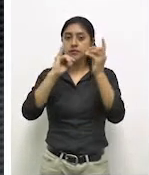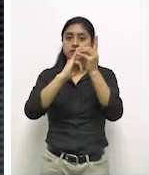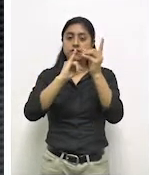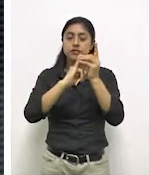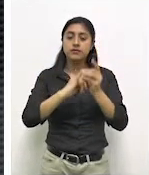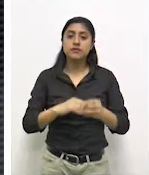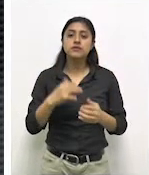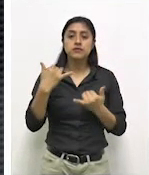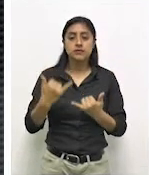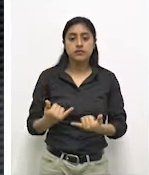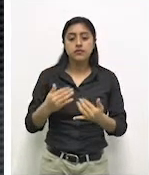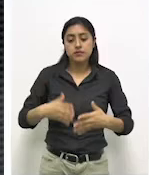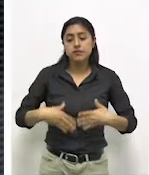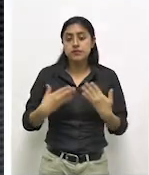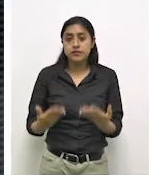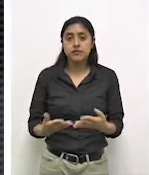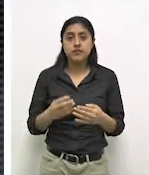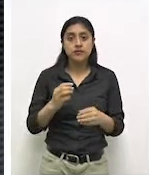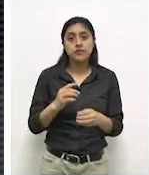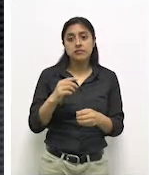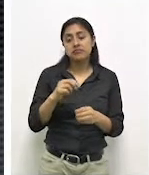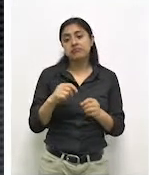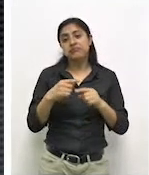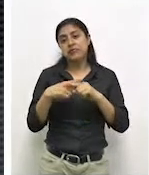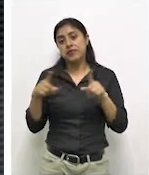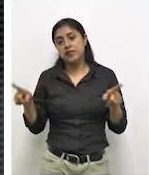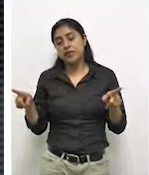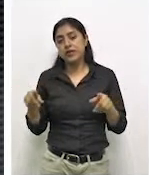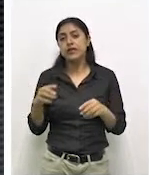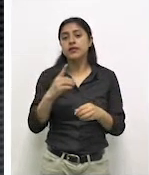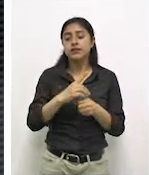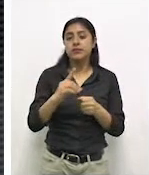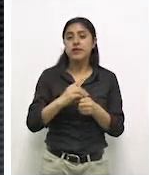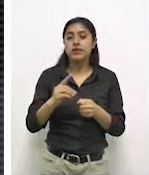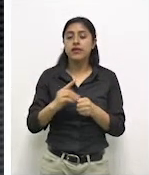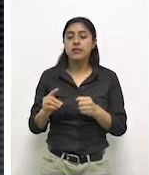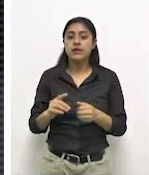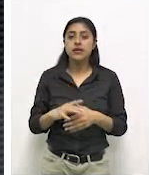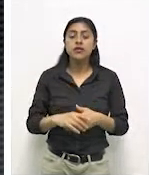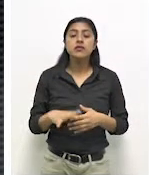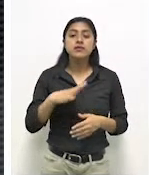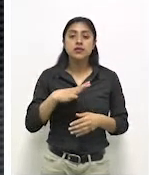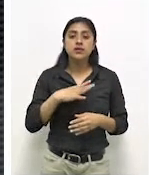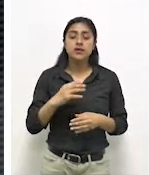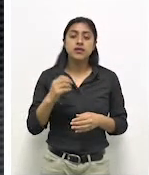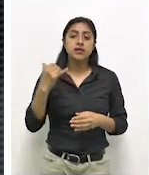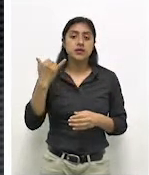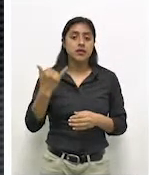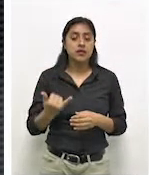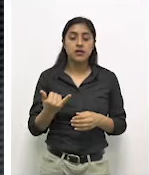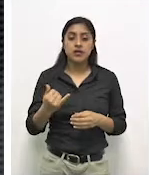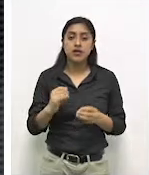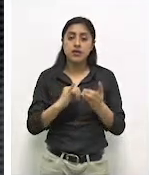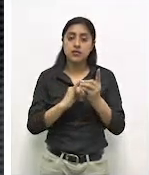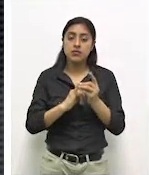Estas cifras, más los restantes 17 departamentos, hacen un total a nivel nacional de